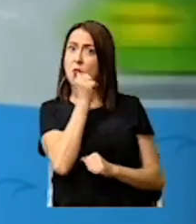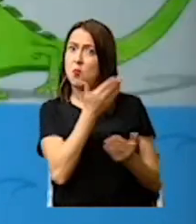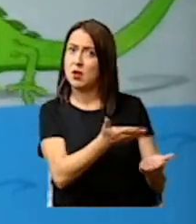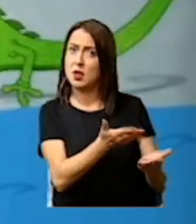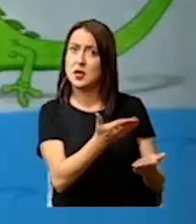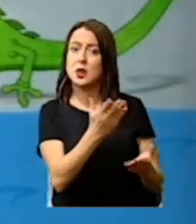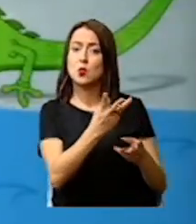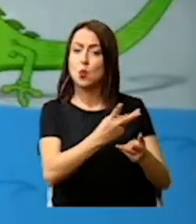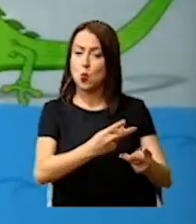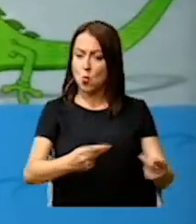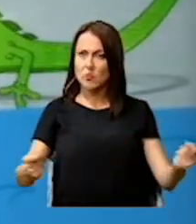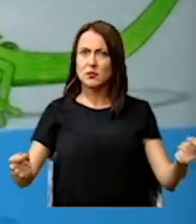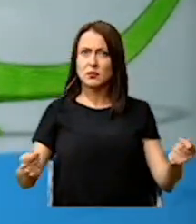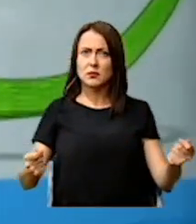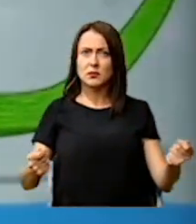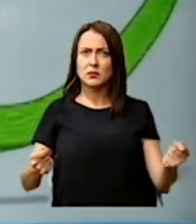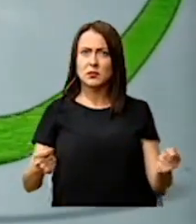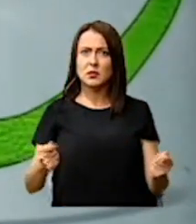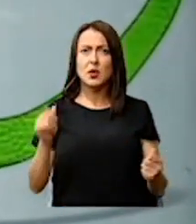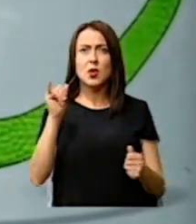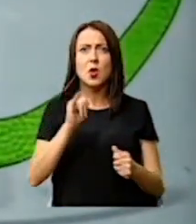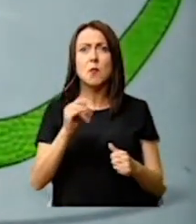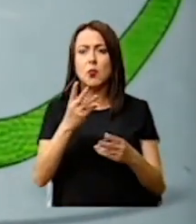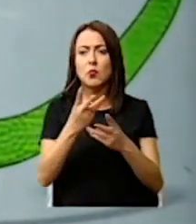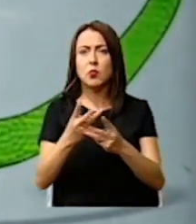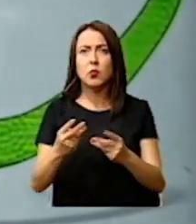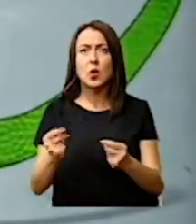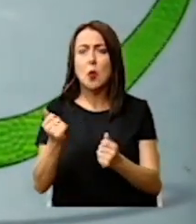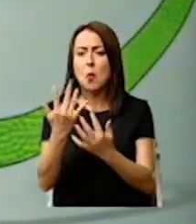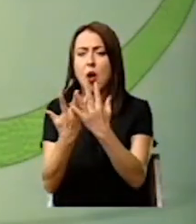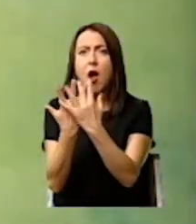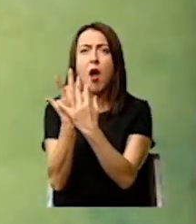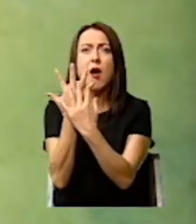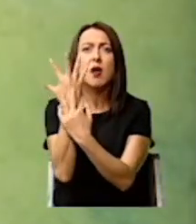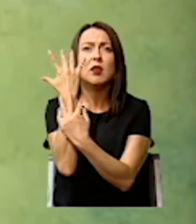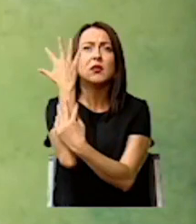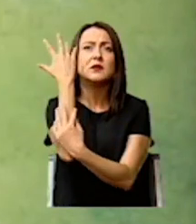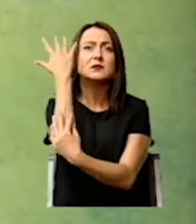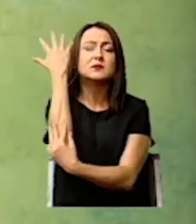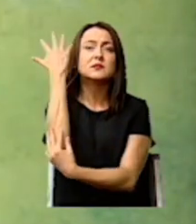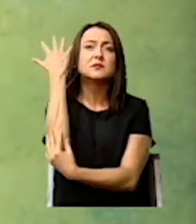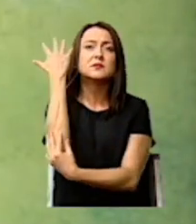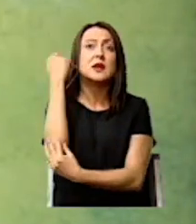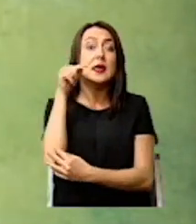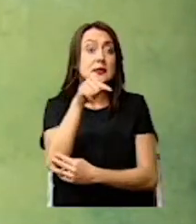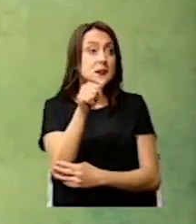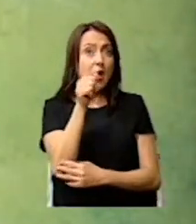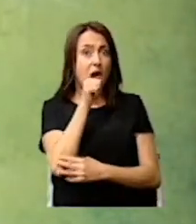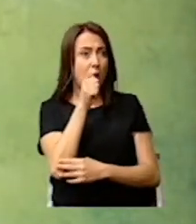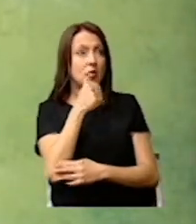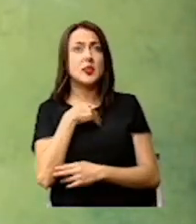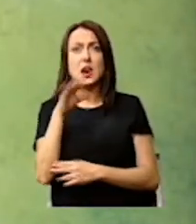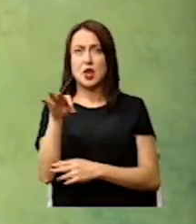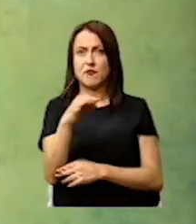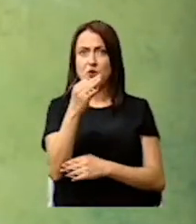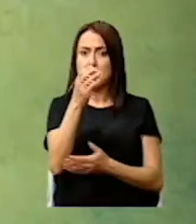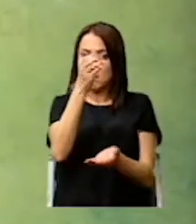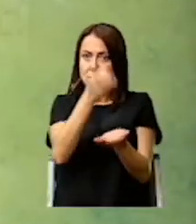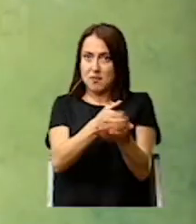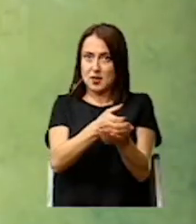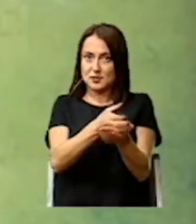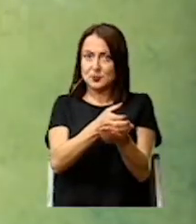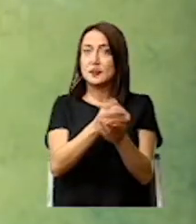que escurre. Como el agua entre los dedos. Esta agua tiene forma de vaso.